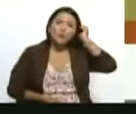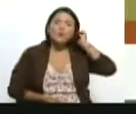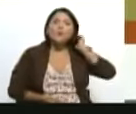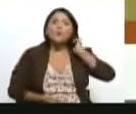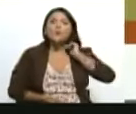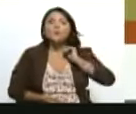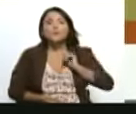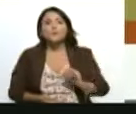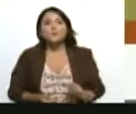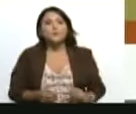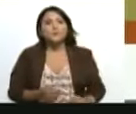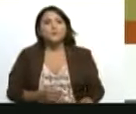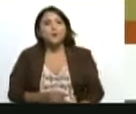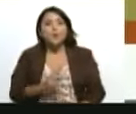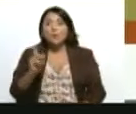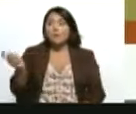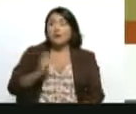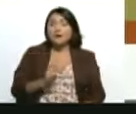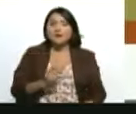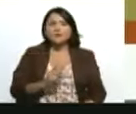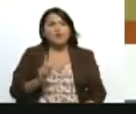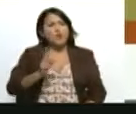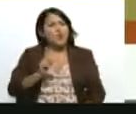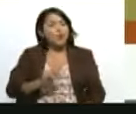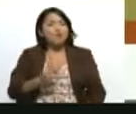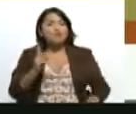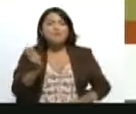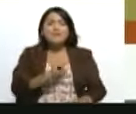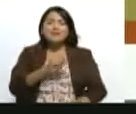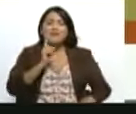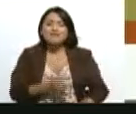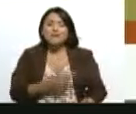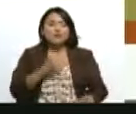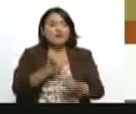No, un mes es mucho, un mes podemos estar en combate ya.